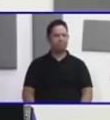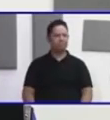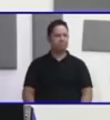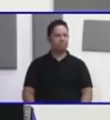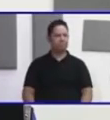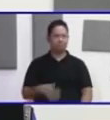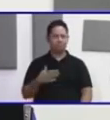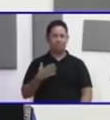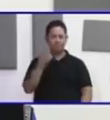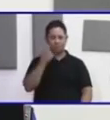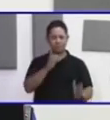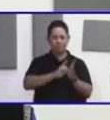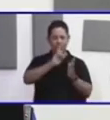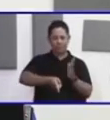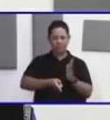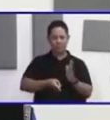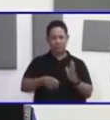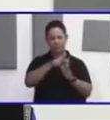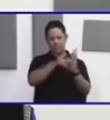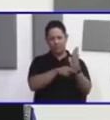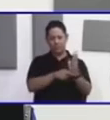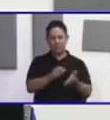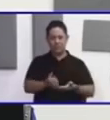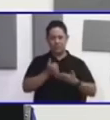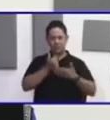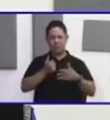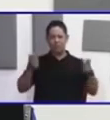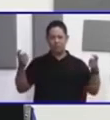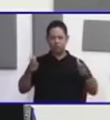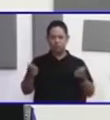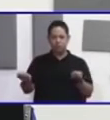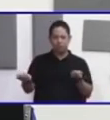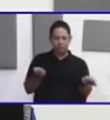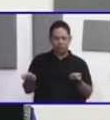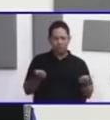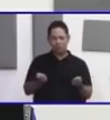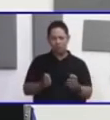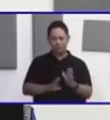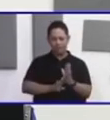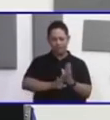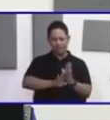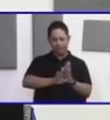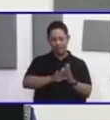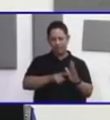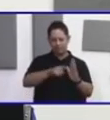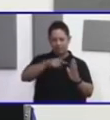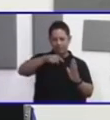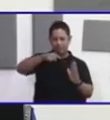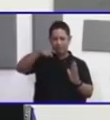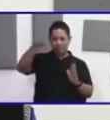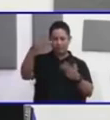bajo la expedición de estas normas que ayudan a mitigar una tendencia que